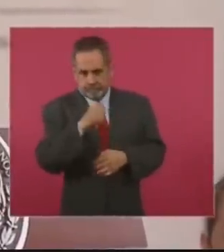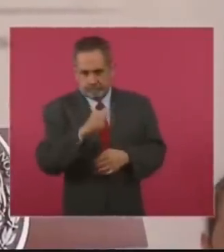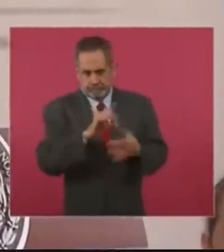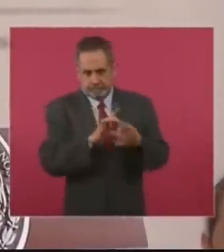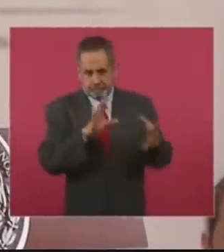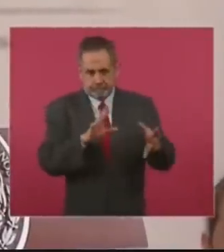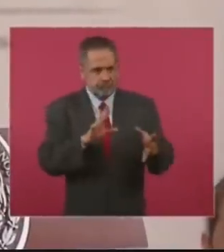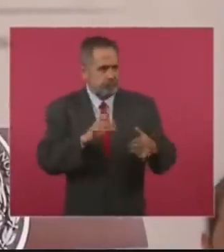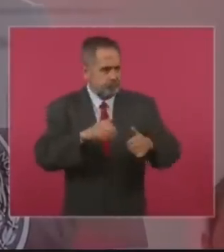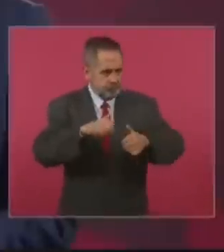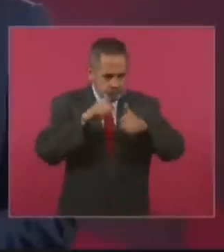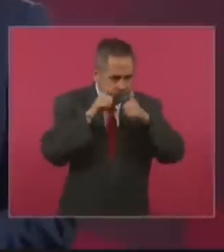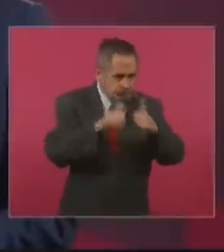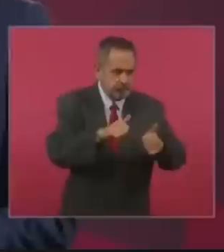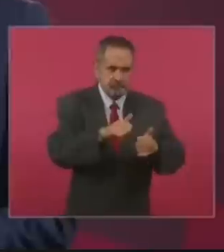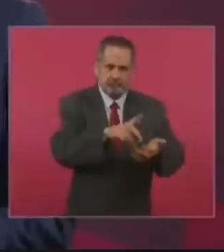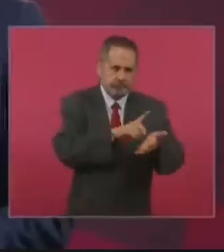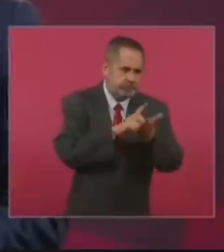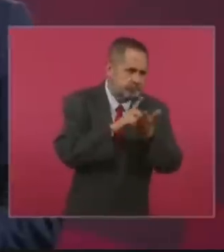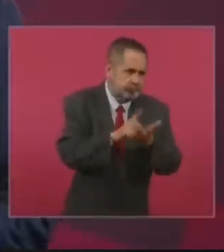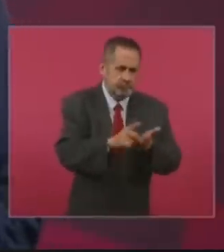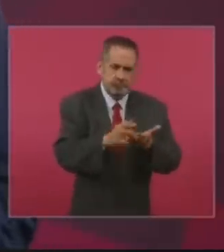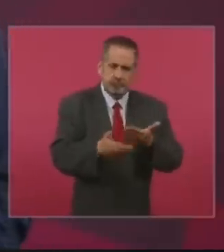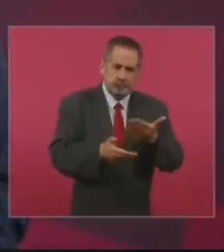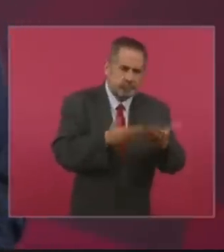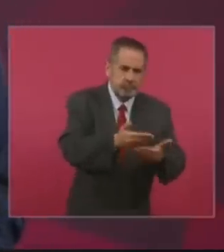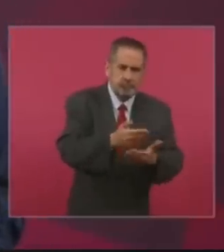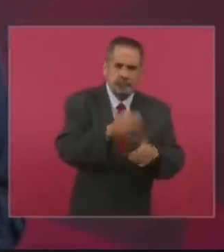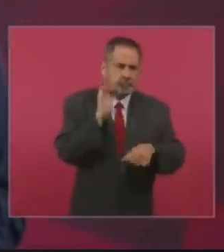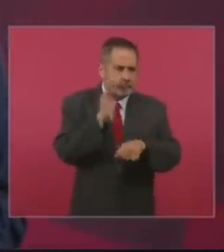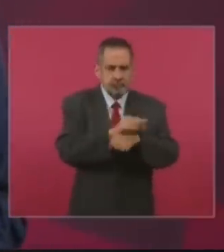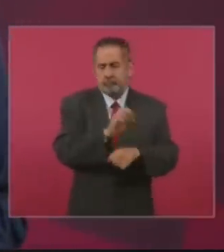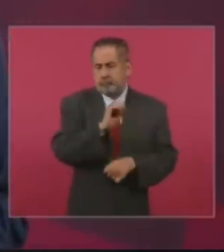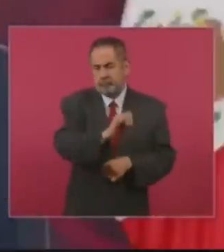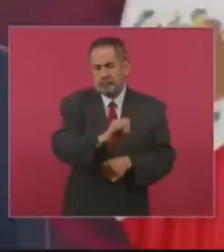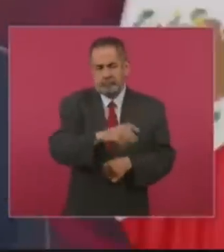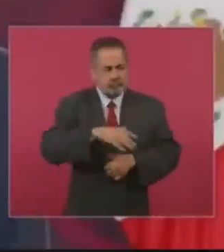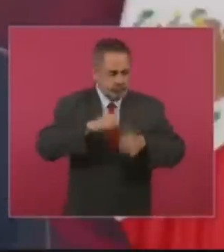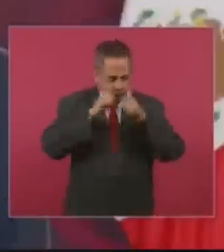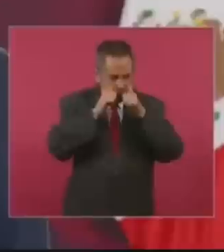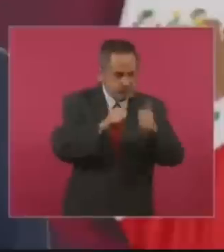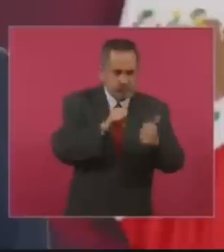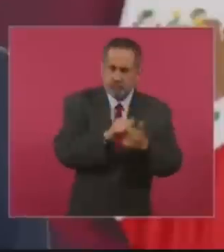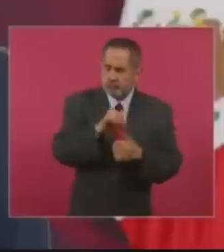tienen todos los derechos y van a seguir siendo atendidos